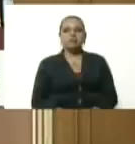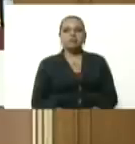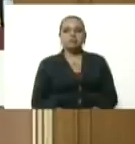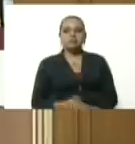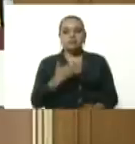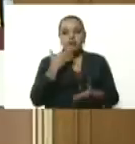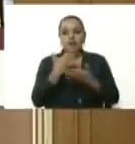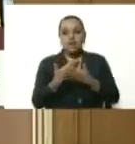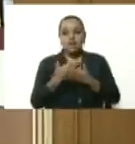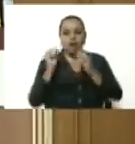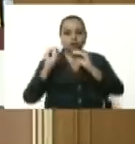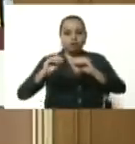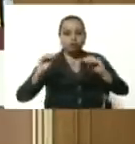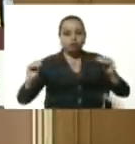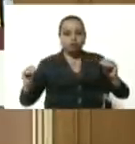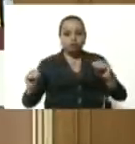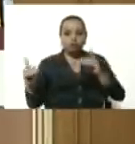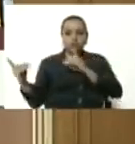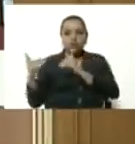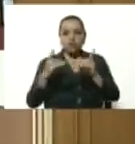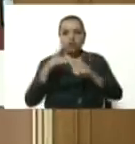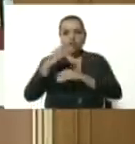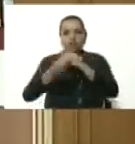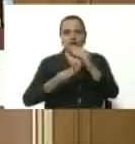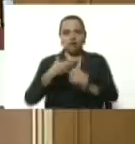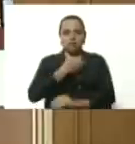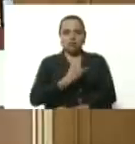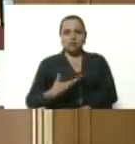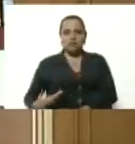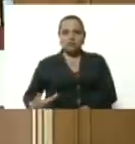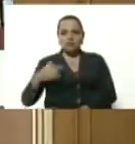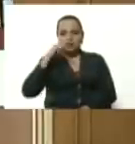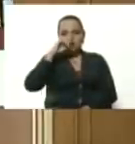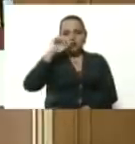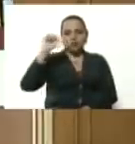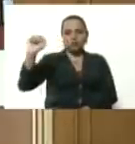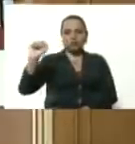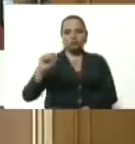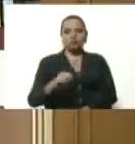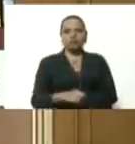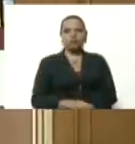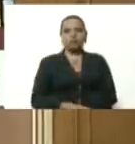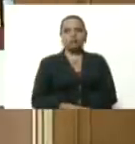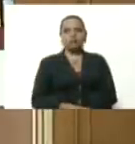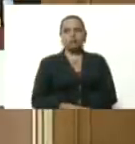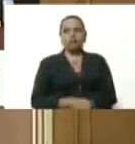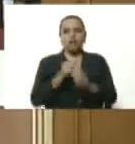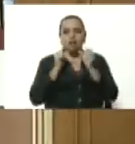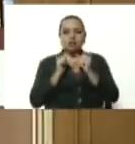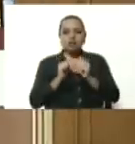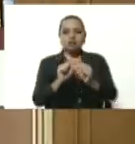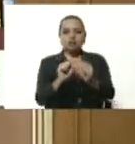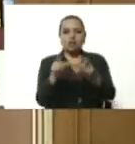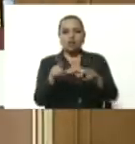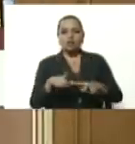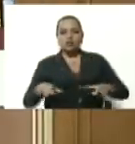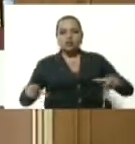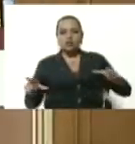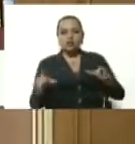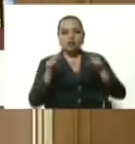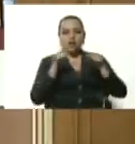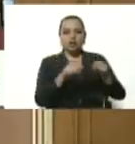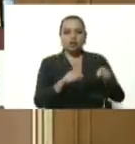Gracias a la convocatoria a diálogo que ha hecho el presidente de la República Bolivariana de Venezuela, ha mantenido ese espacio ahí